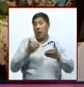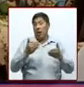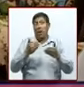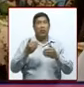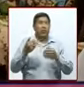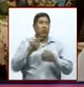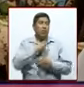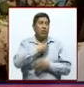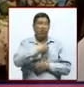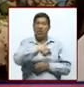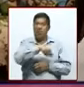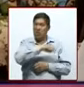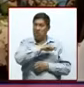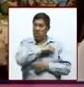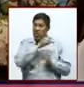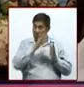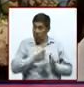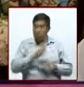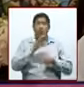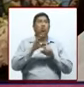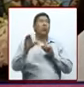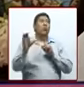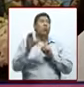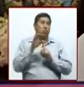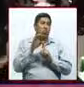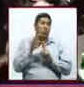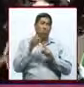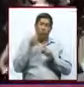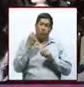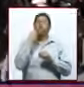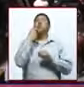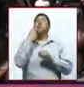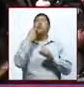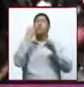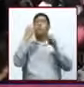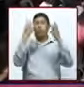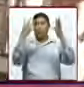llegada de los españoles, la cultura era bastante fuerte.